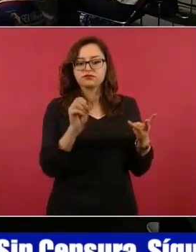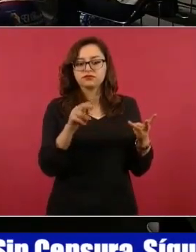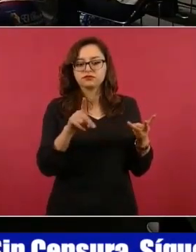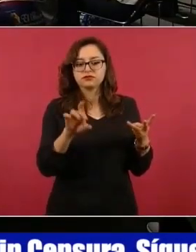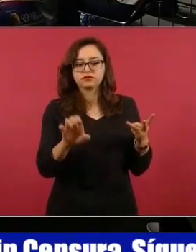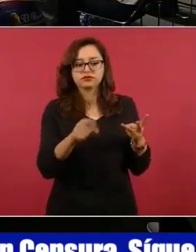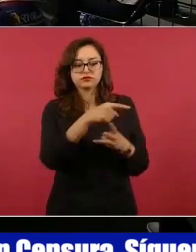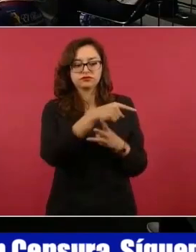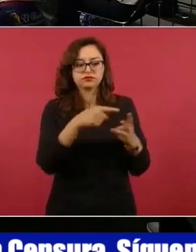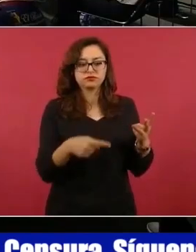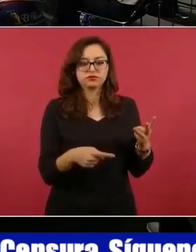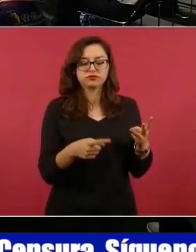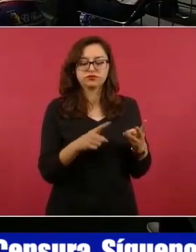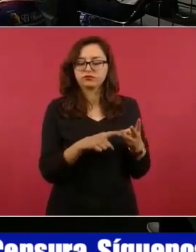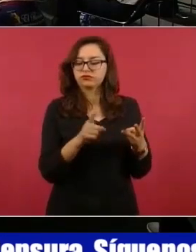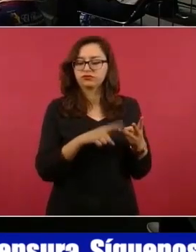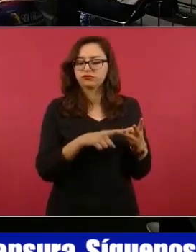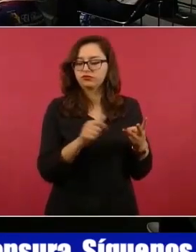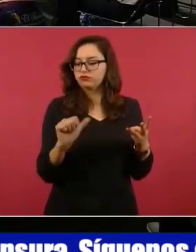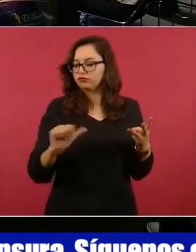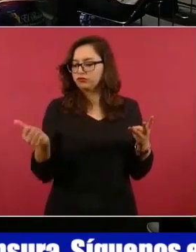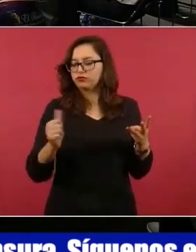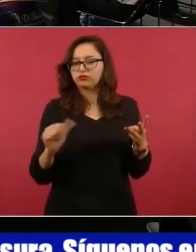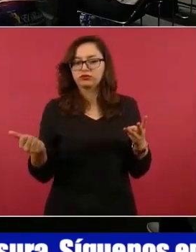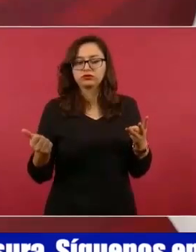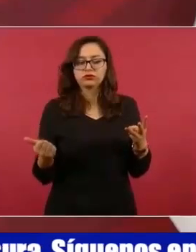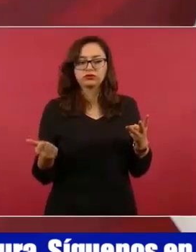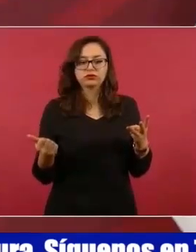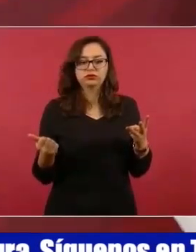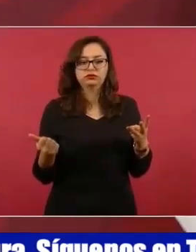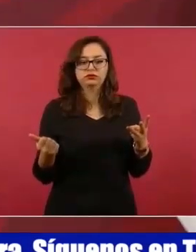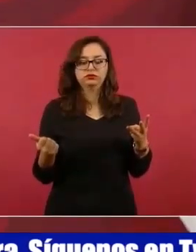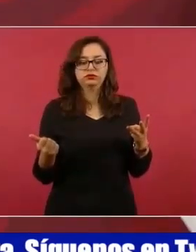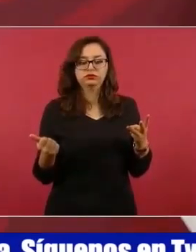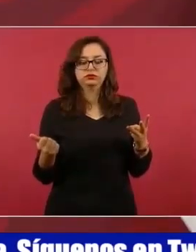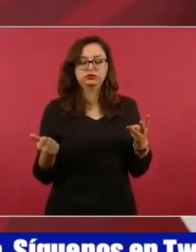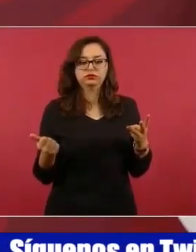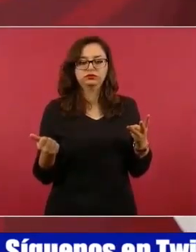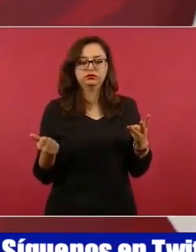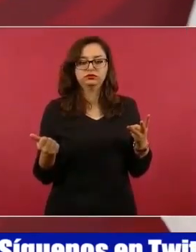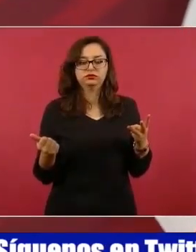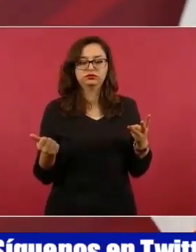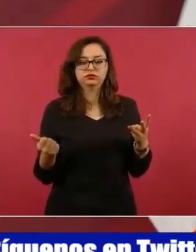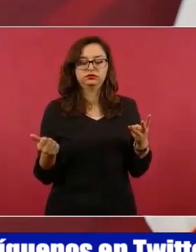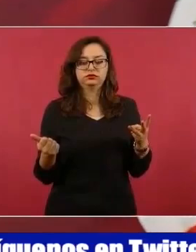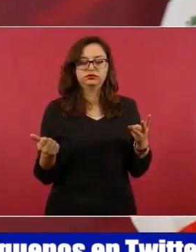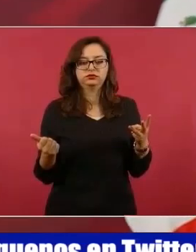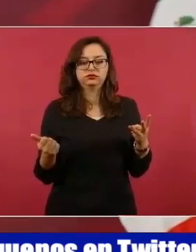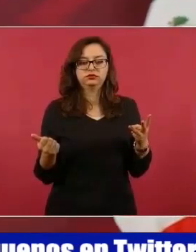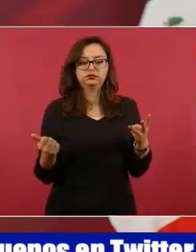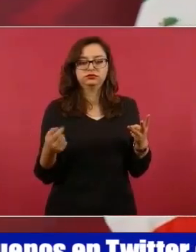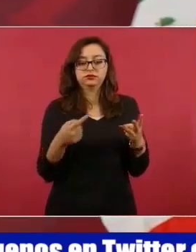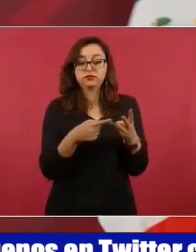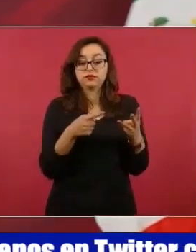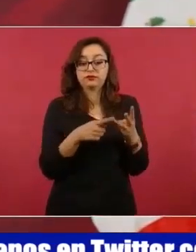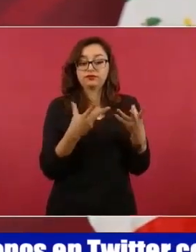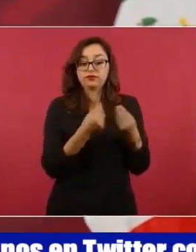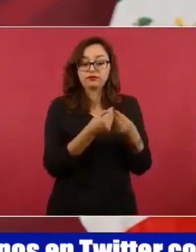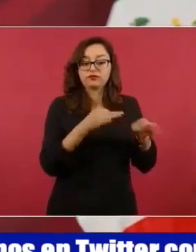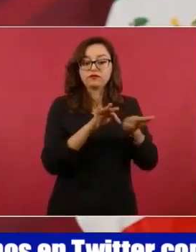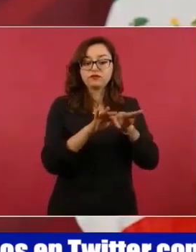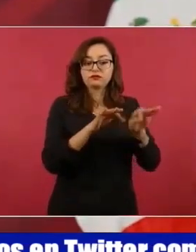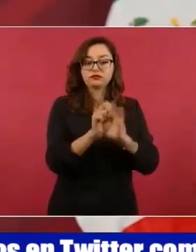sucias. Oye, para que 2/3 partes de la nación sigan respaldando al presidente, más